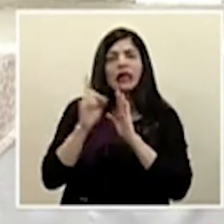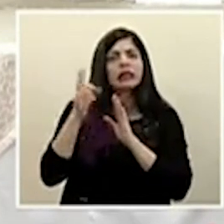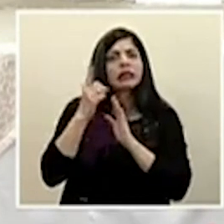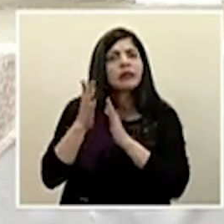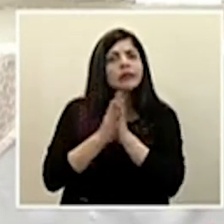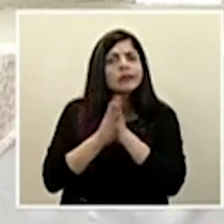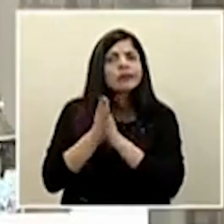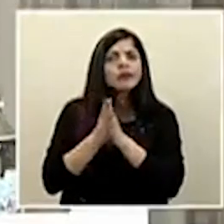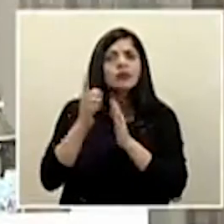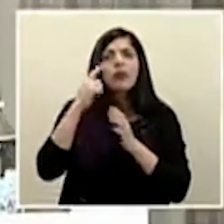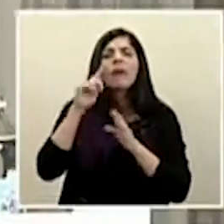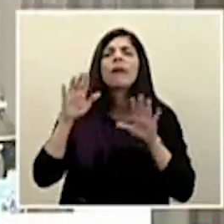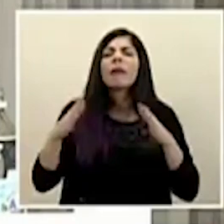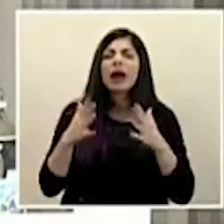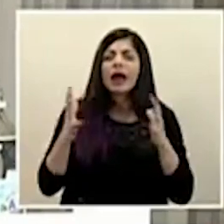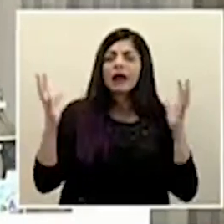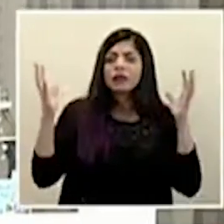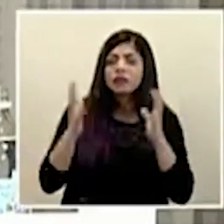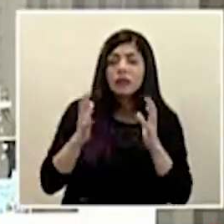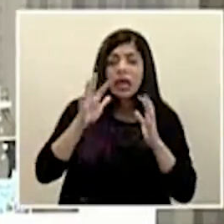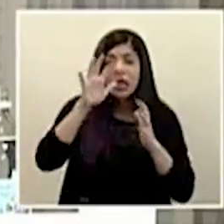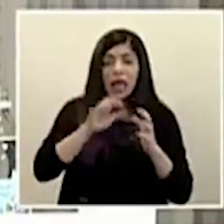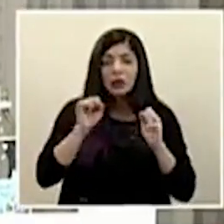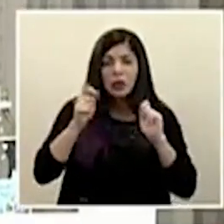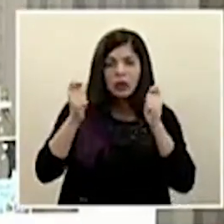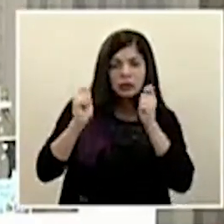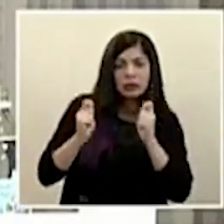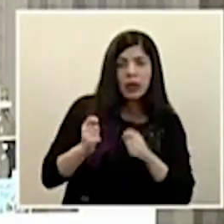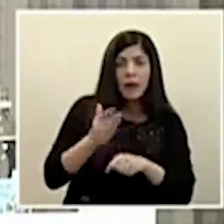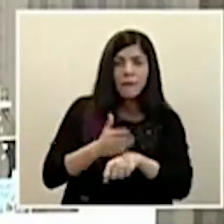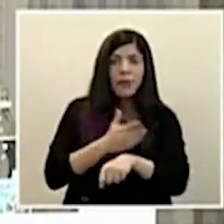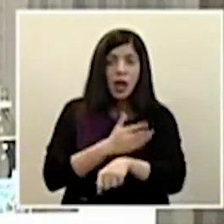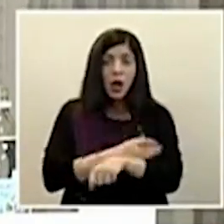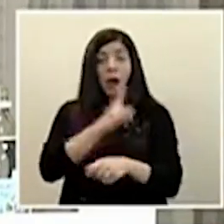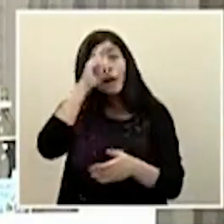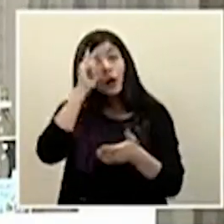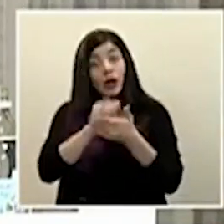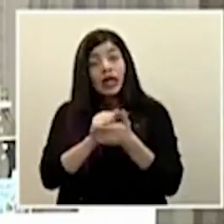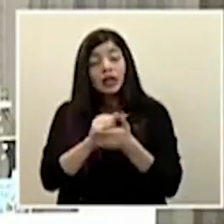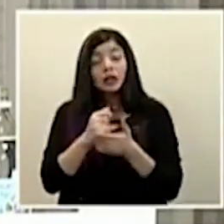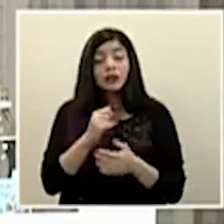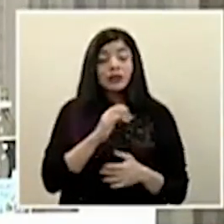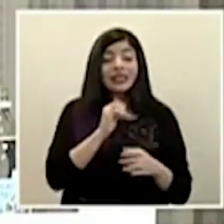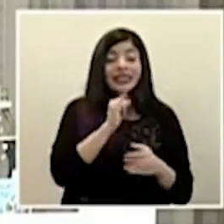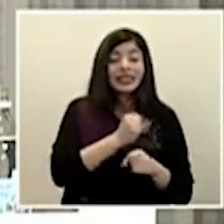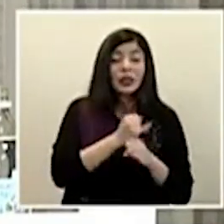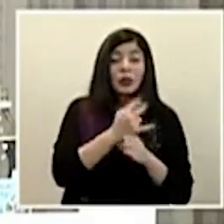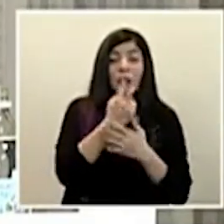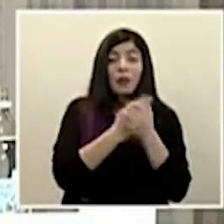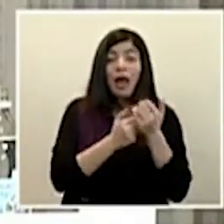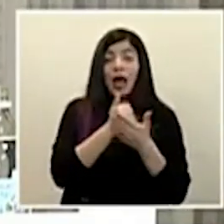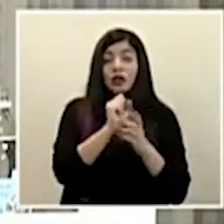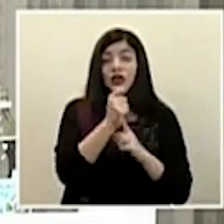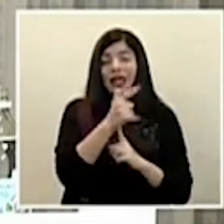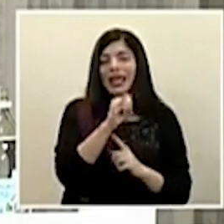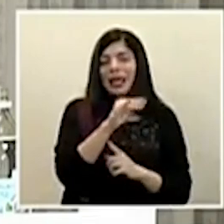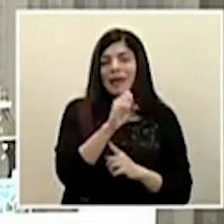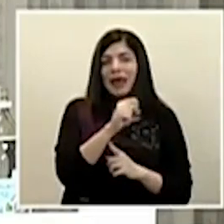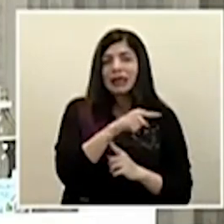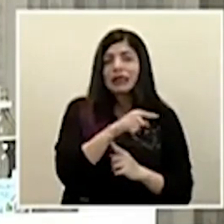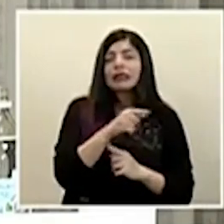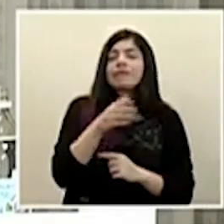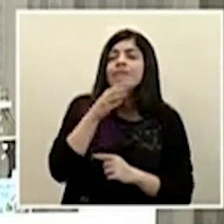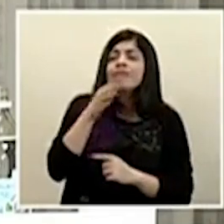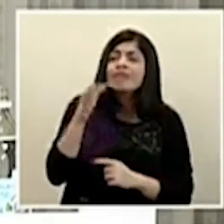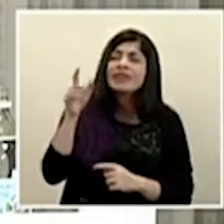como espacios en los cuales el texto puede mejorar. En ese sentido, el planteamiento del Instituto Mixto de Ayuda Social es justo precisar